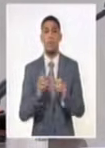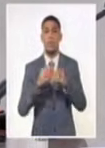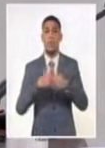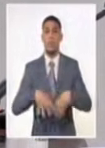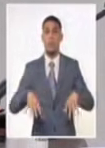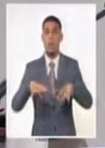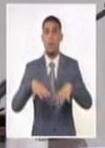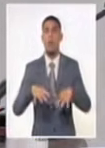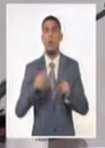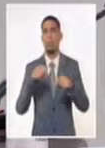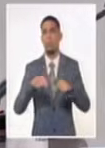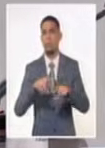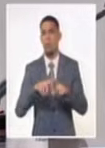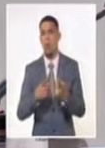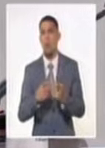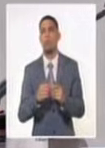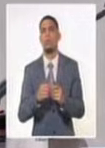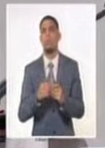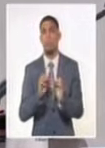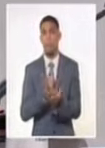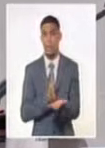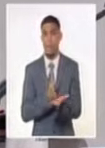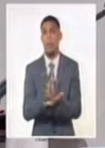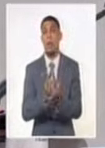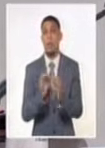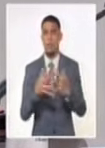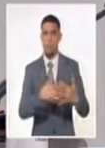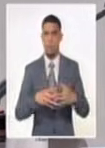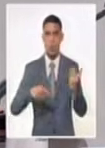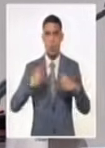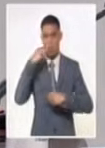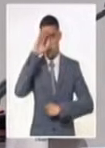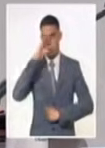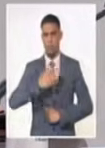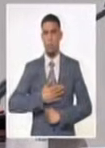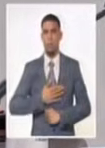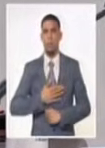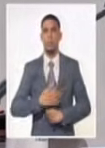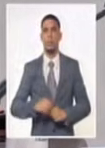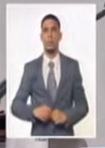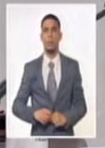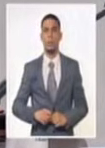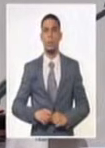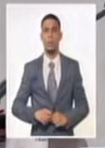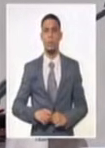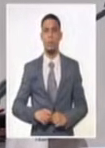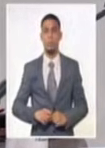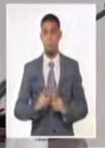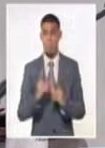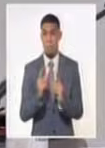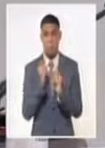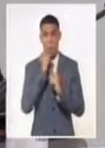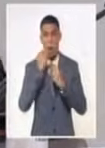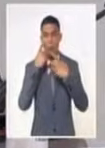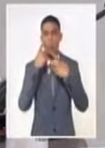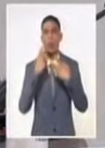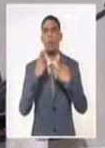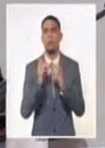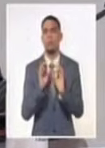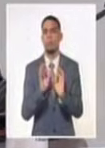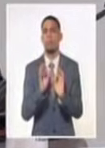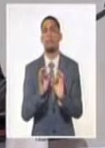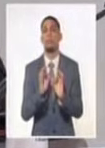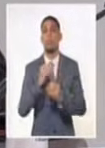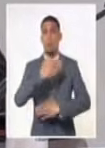actual derivada del incremento de la agresión estadounidense contra nuestro país y especialmente del